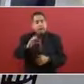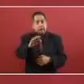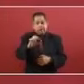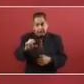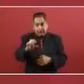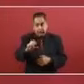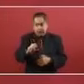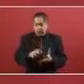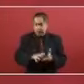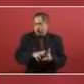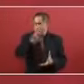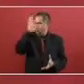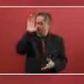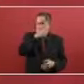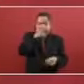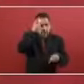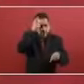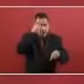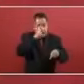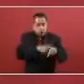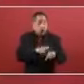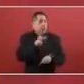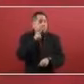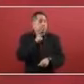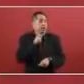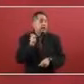casi todos los directores de Pemex